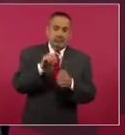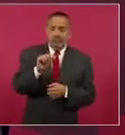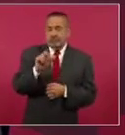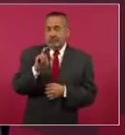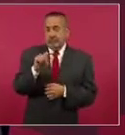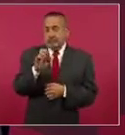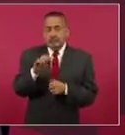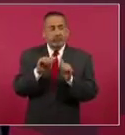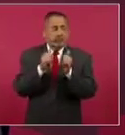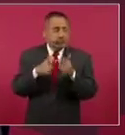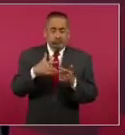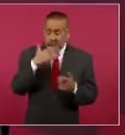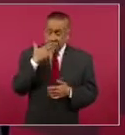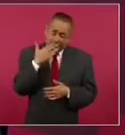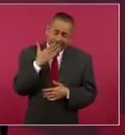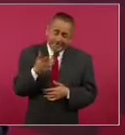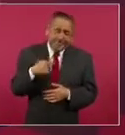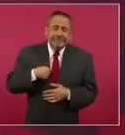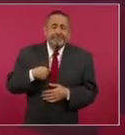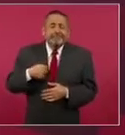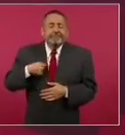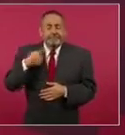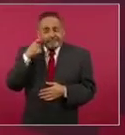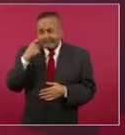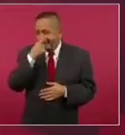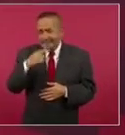es buen gusto, pero pues